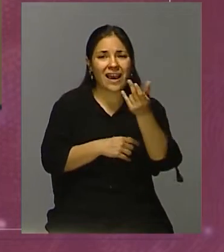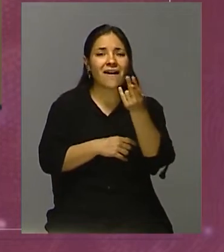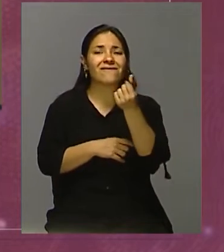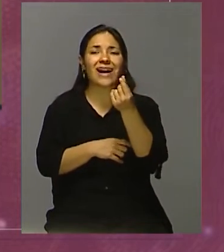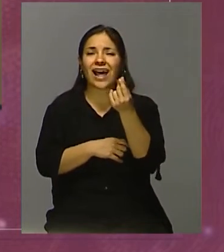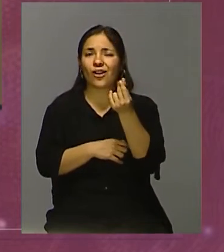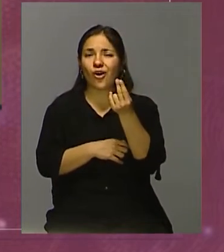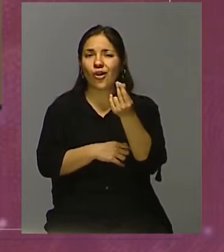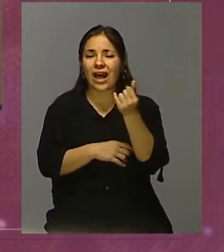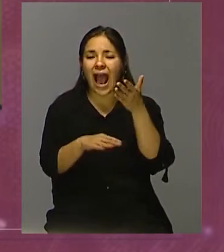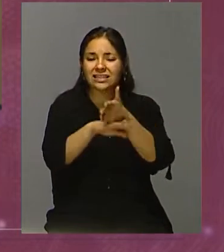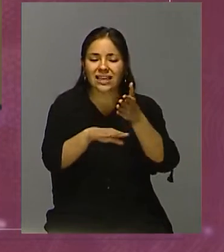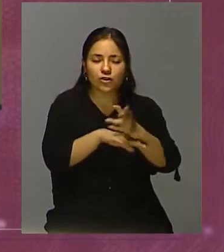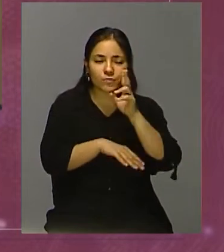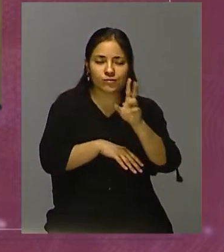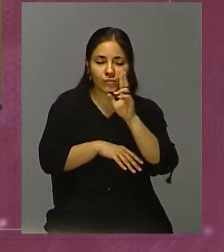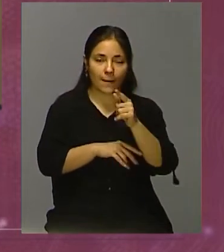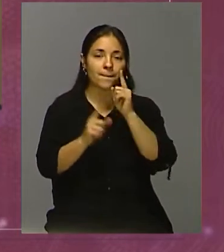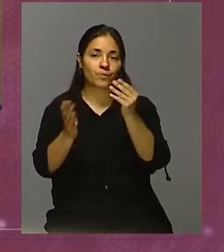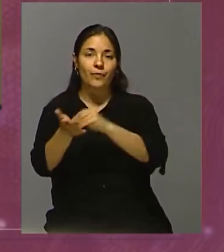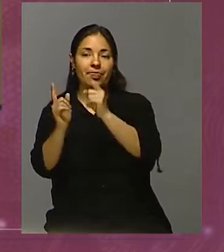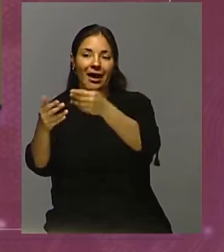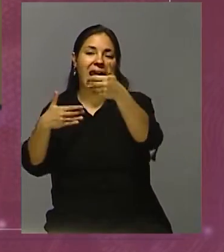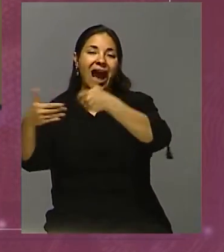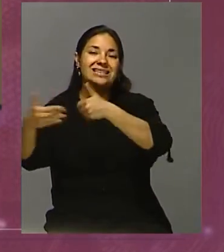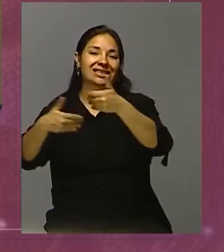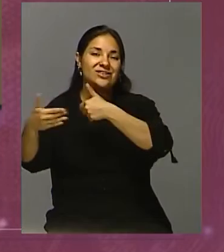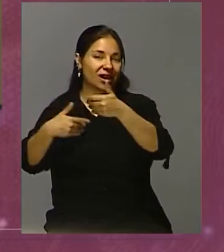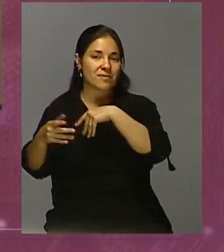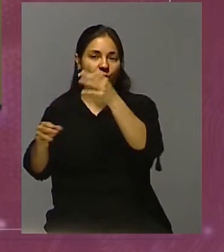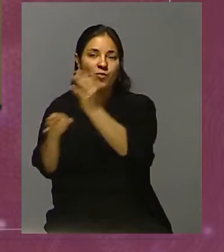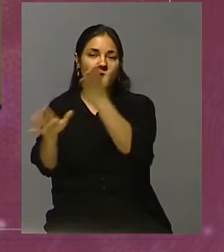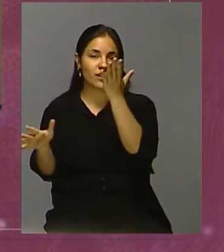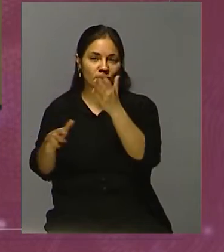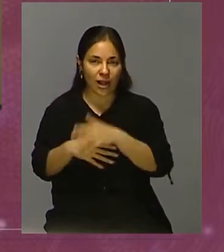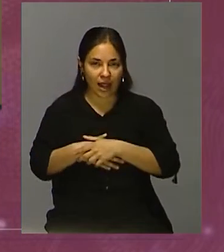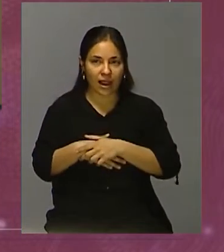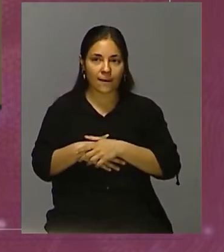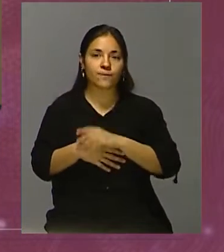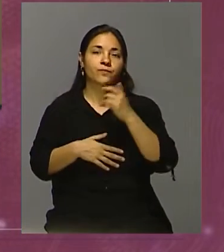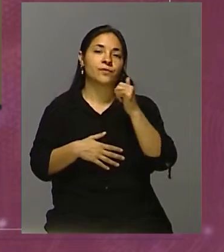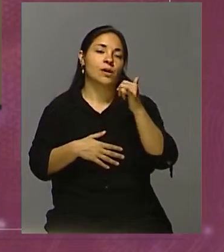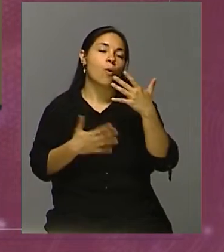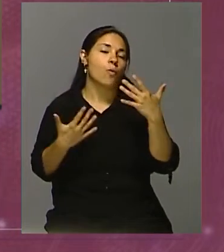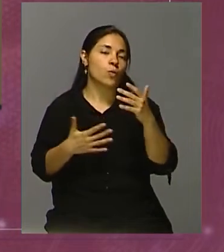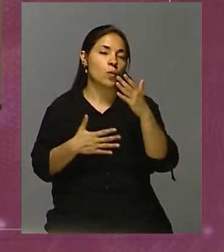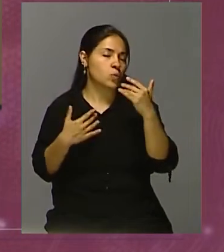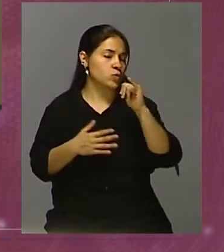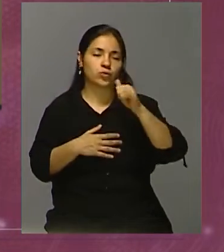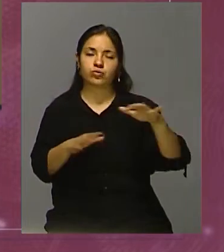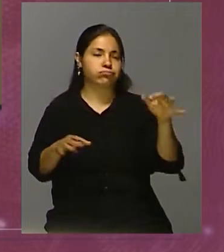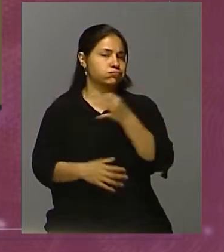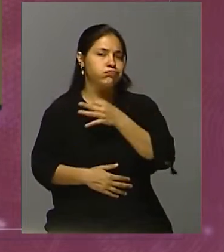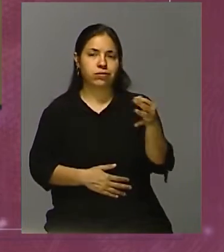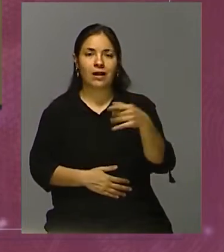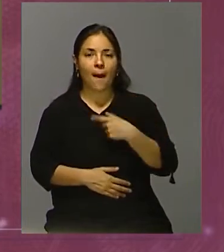cual puedo yo tener acceso más allá del asesoramiento que pueda tener de parte de un profesional? Absolutamente, absolutamente, y creo que la